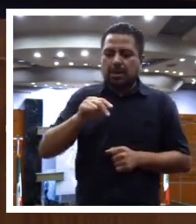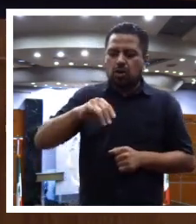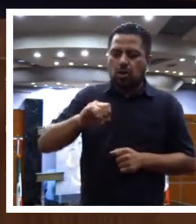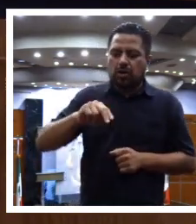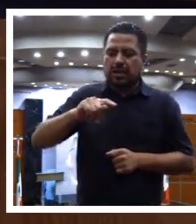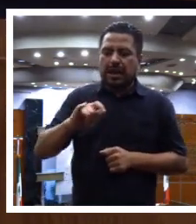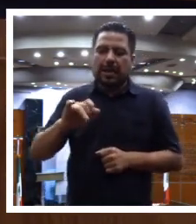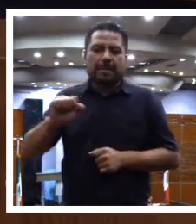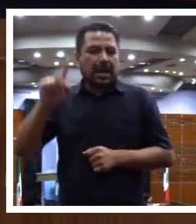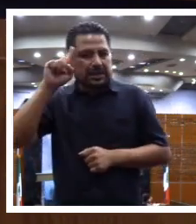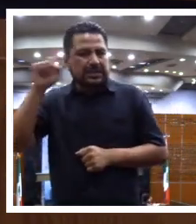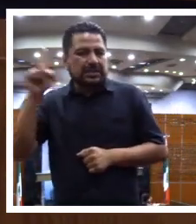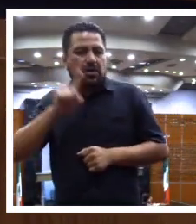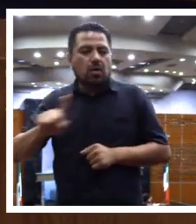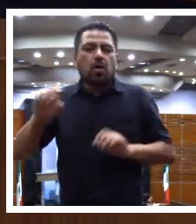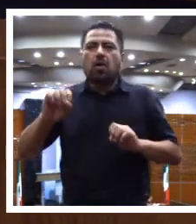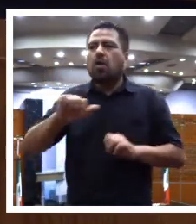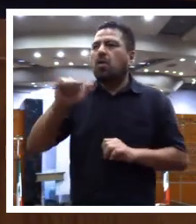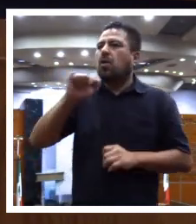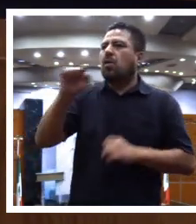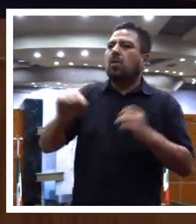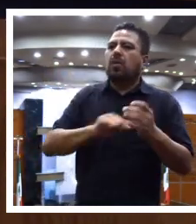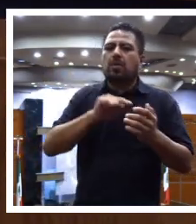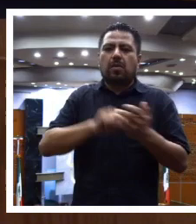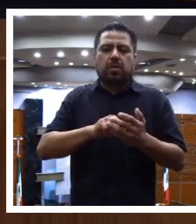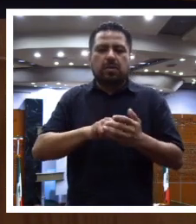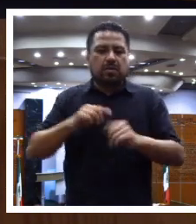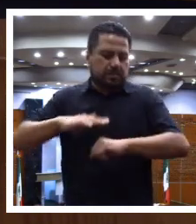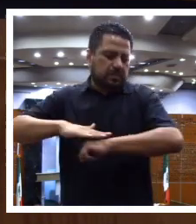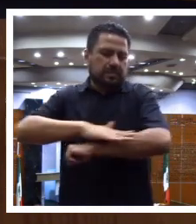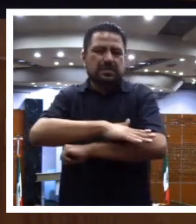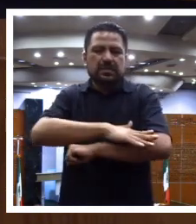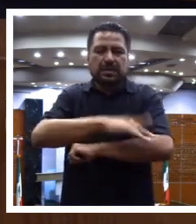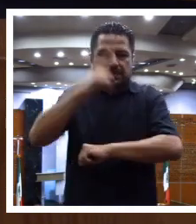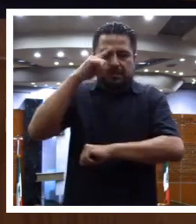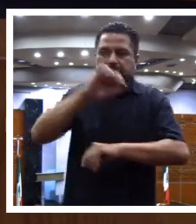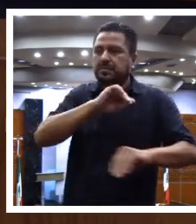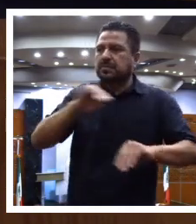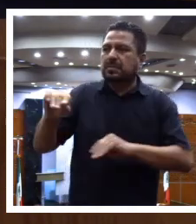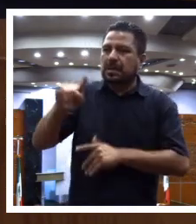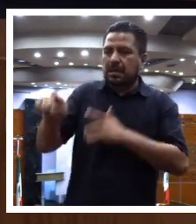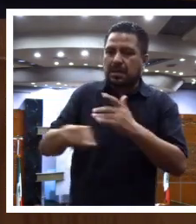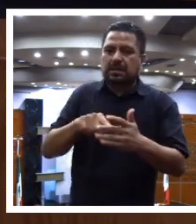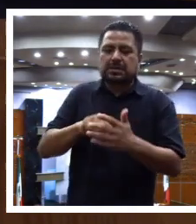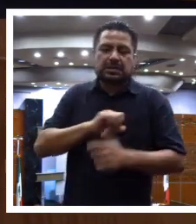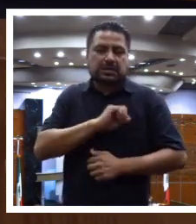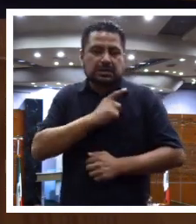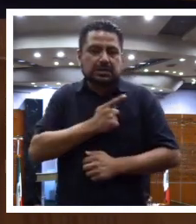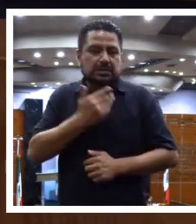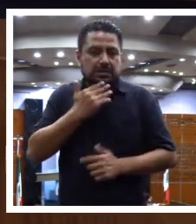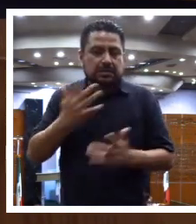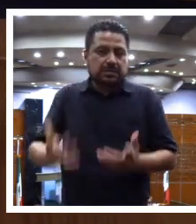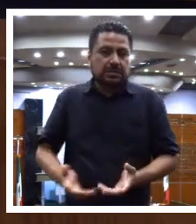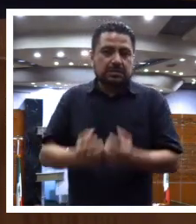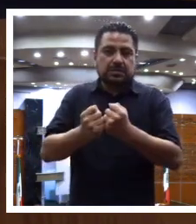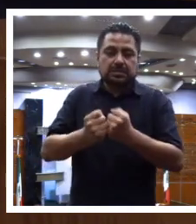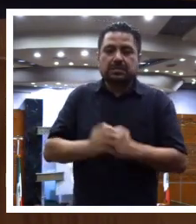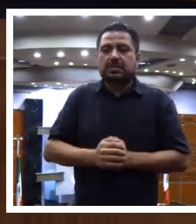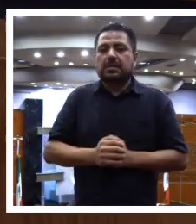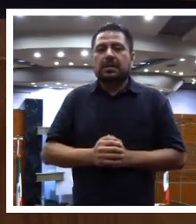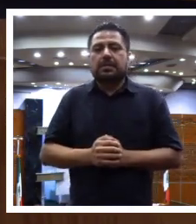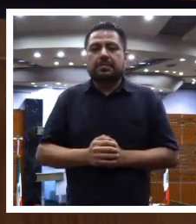Nacional, Zihuatanejo o en cualquier municipio costero para preservar su estado de salud. Por